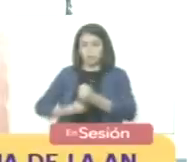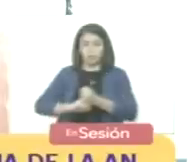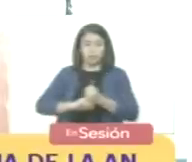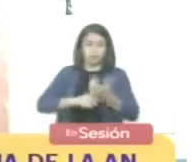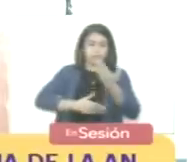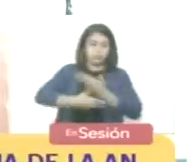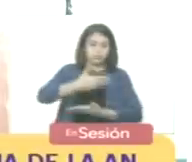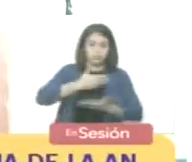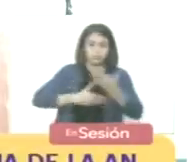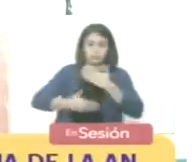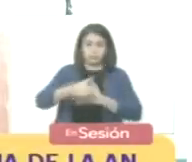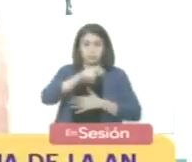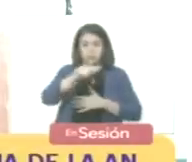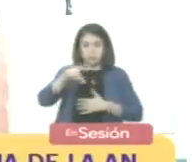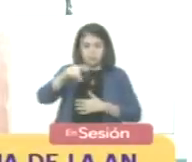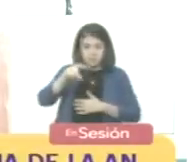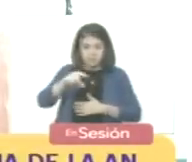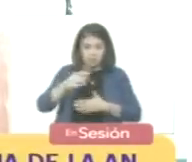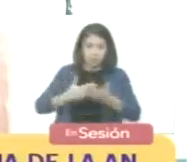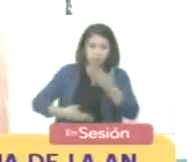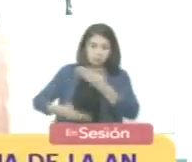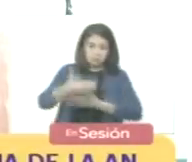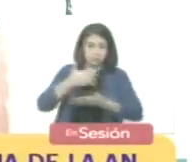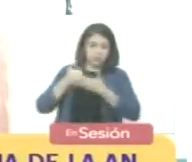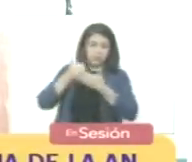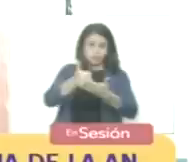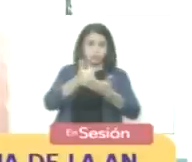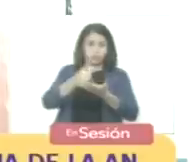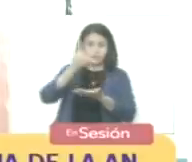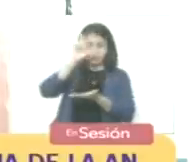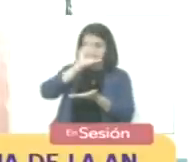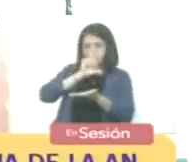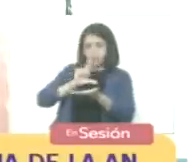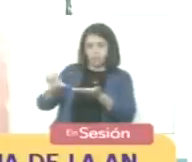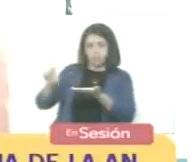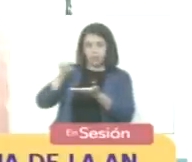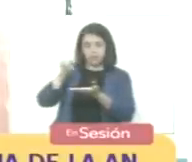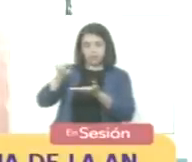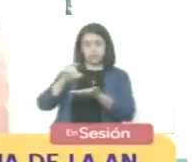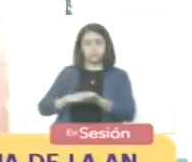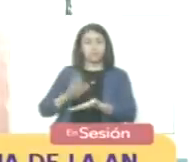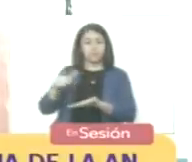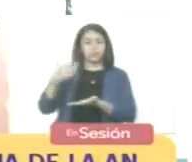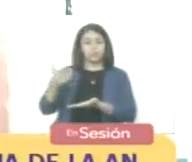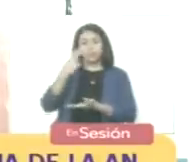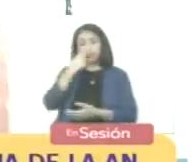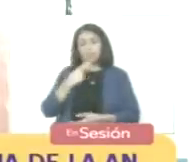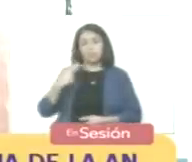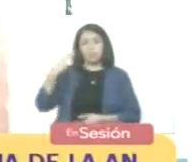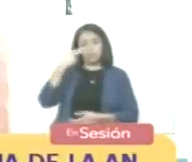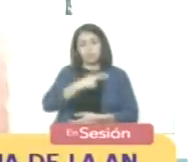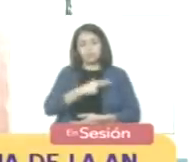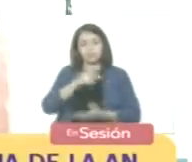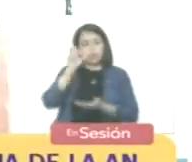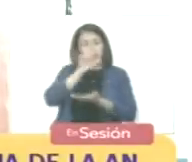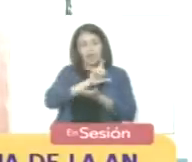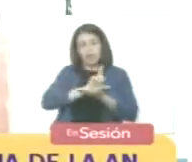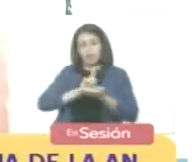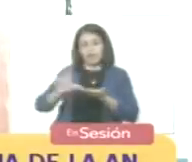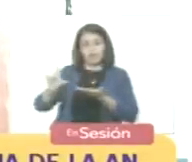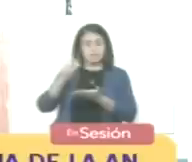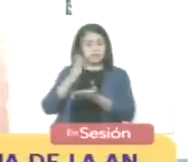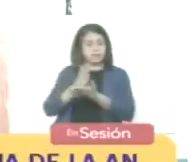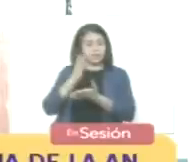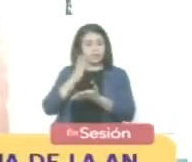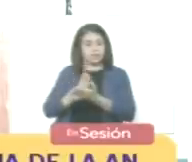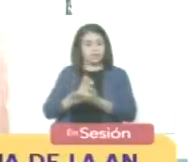el desposeído, con el necesitado. La lealtad con cuando se comprometía, y en este caso se comprometió